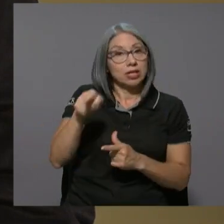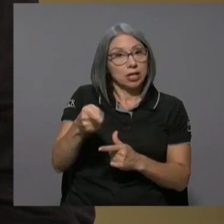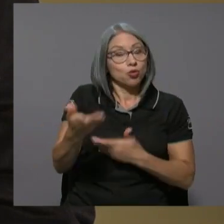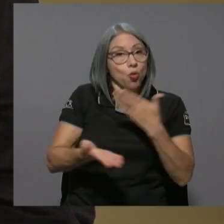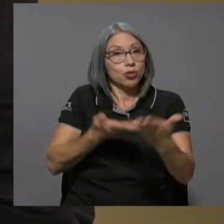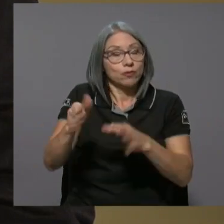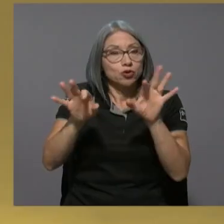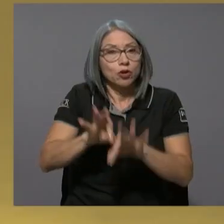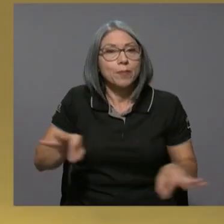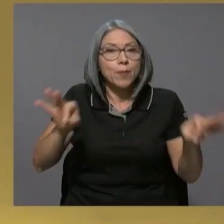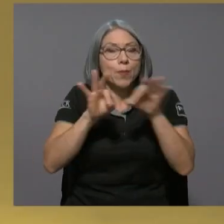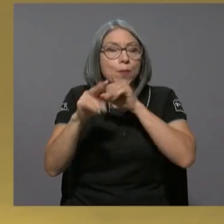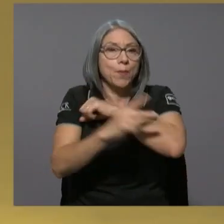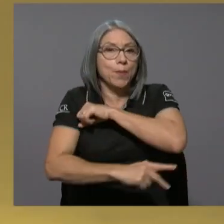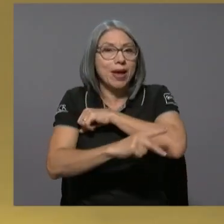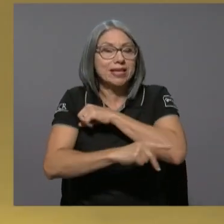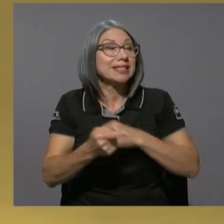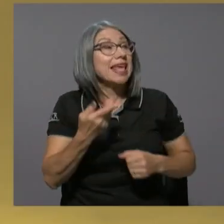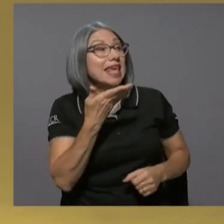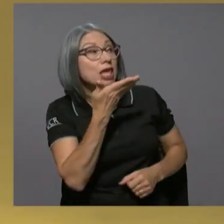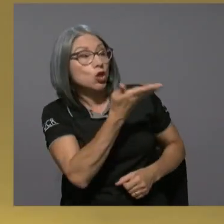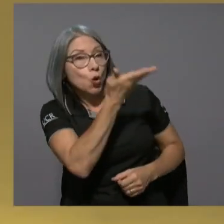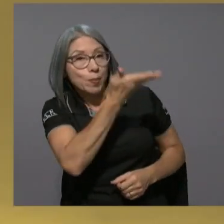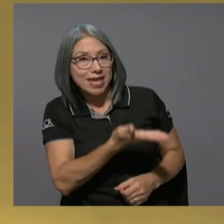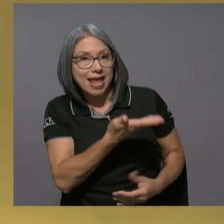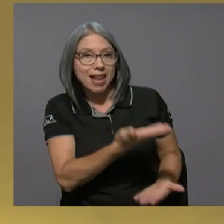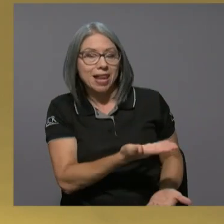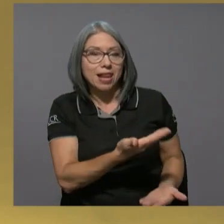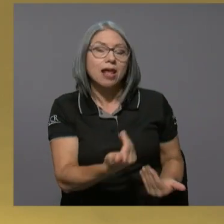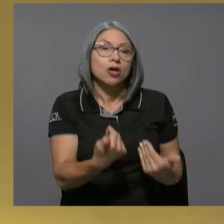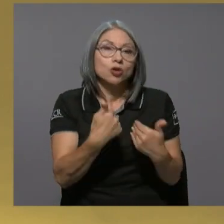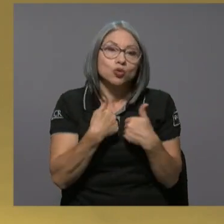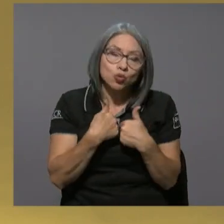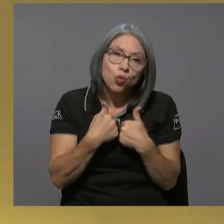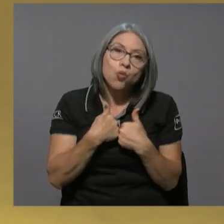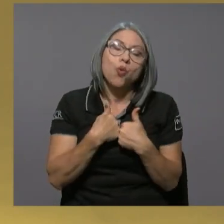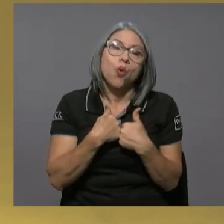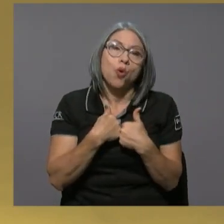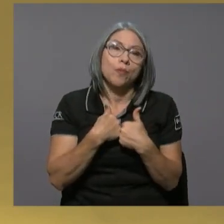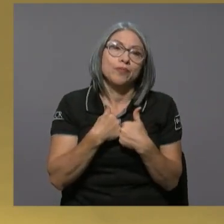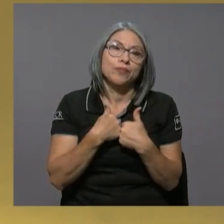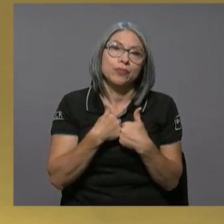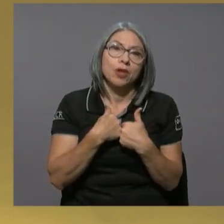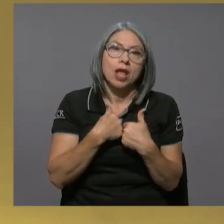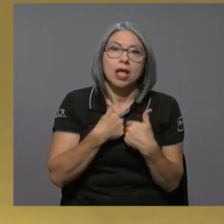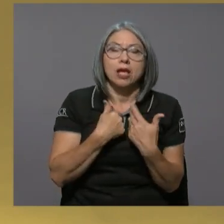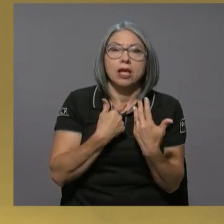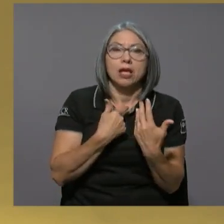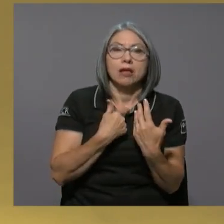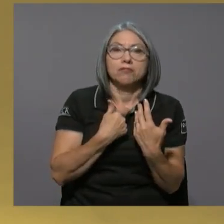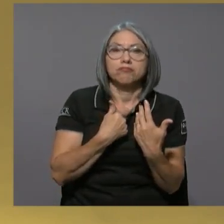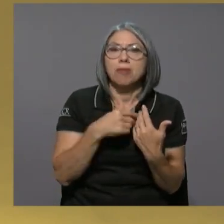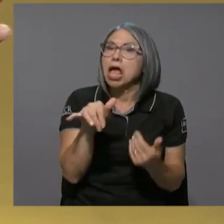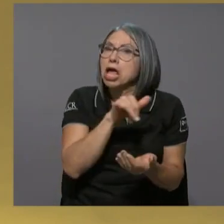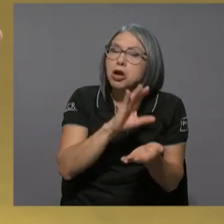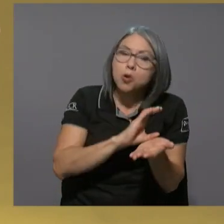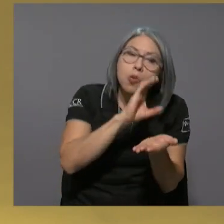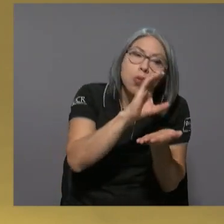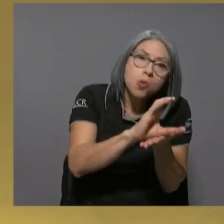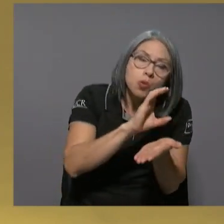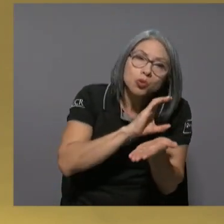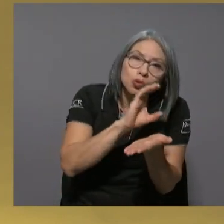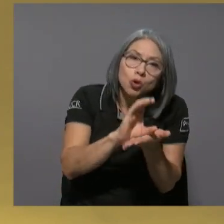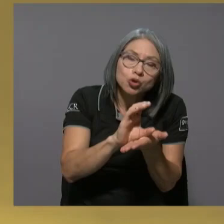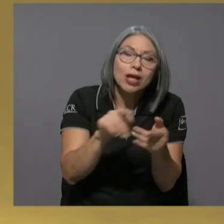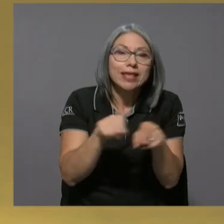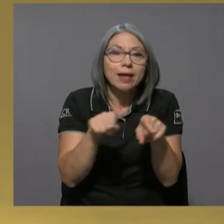país. Y don Miguel tuvo, tanto en cursos como en coordinación,